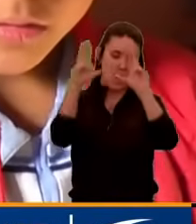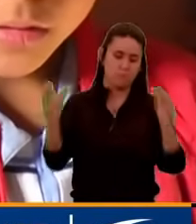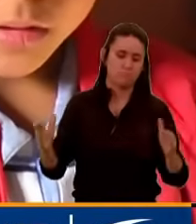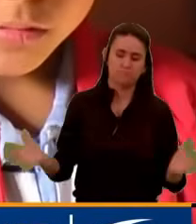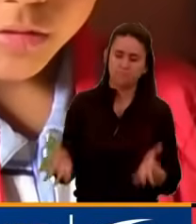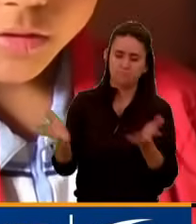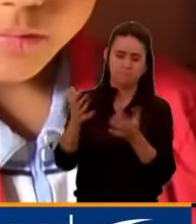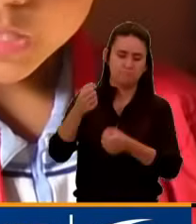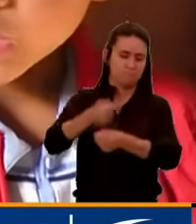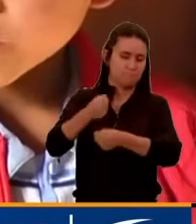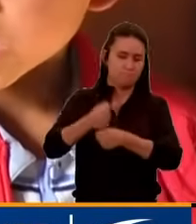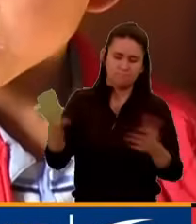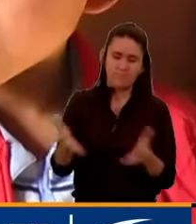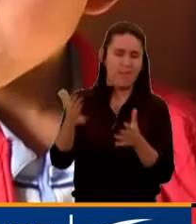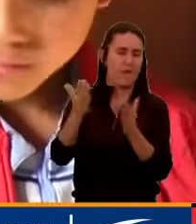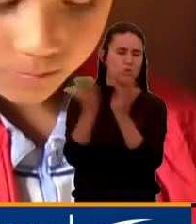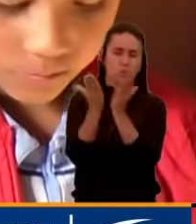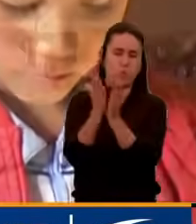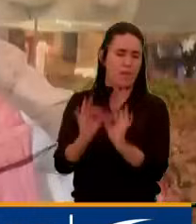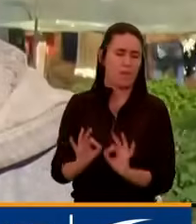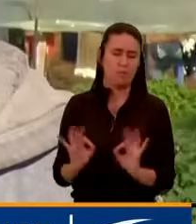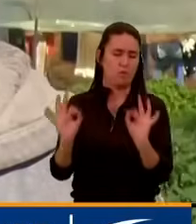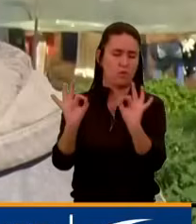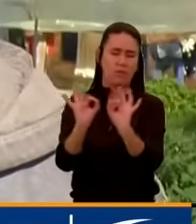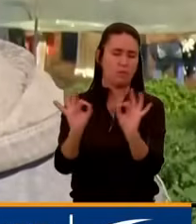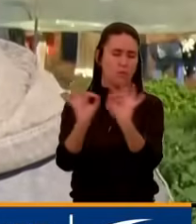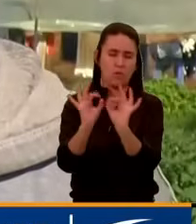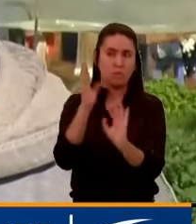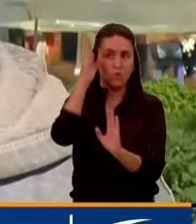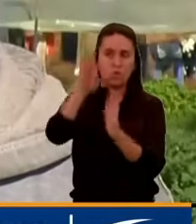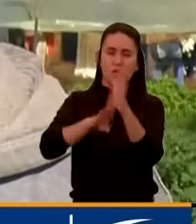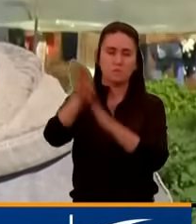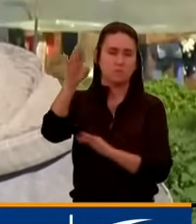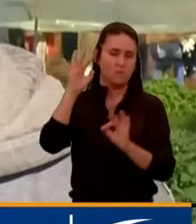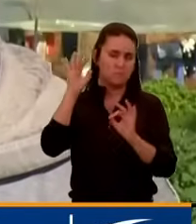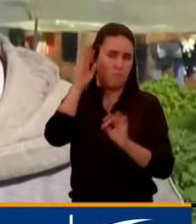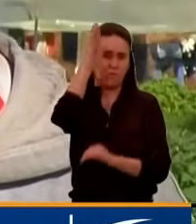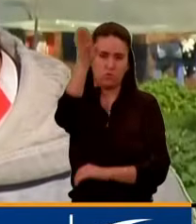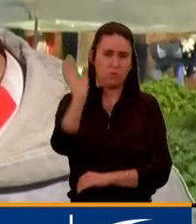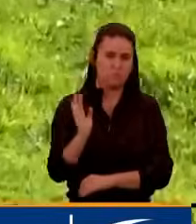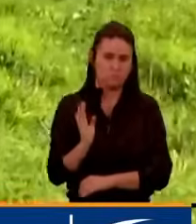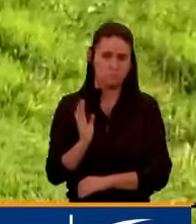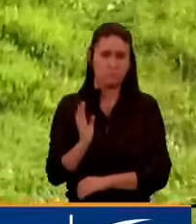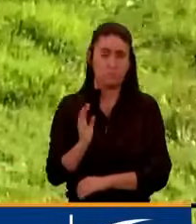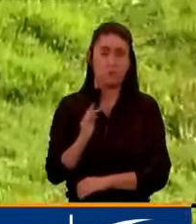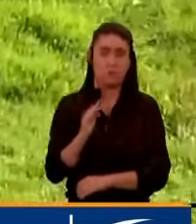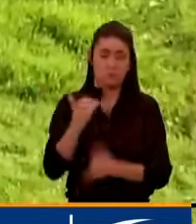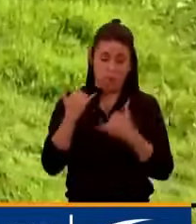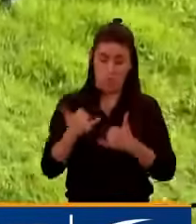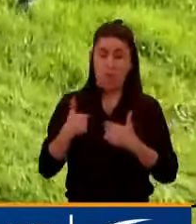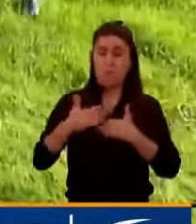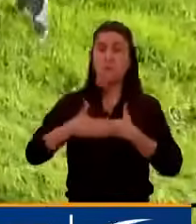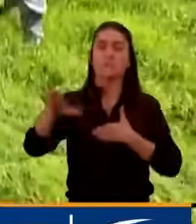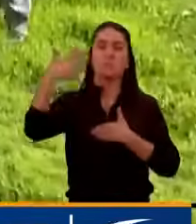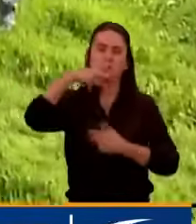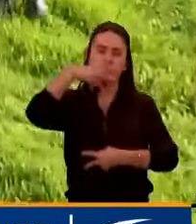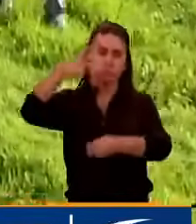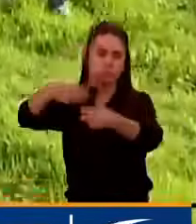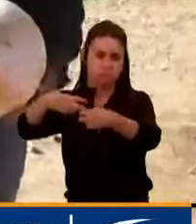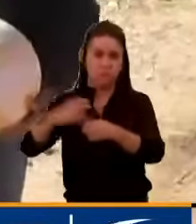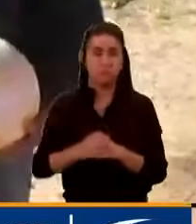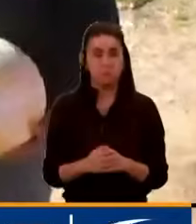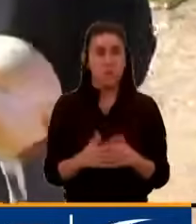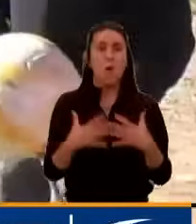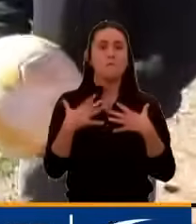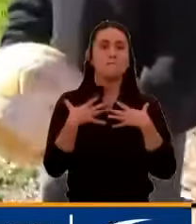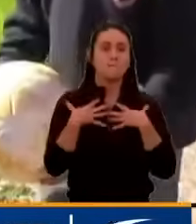más bueno de la vida, estudiar. Para salir adelante, porque de aquí la vida en el campo siempre es dura. La felicidad inunda el hogar de